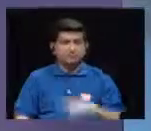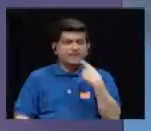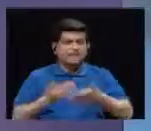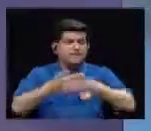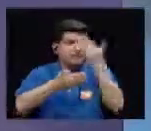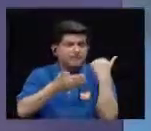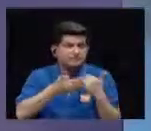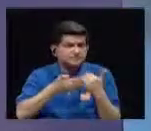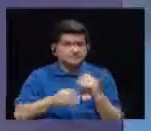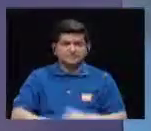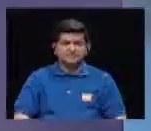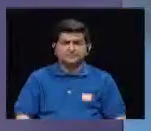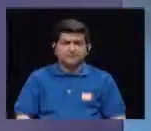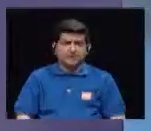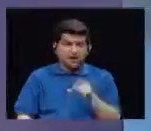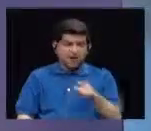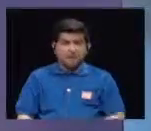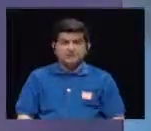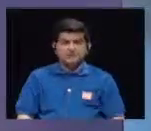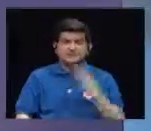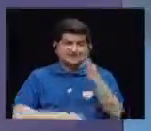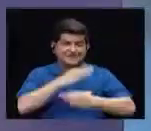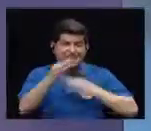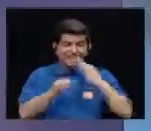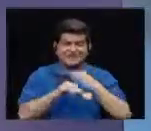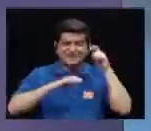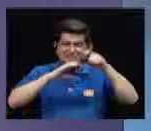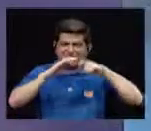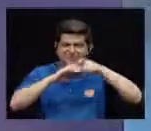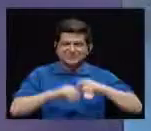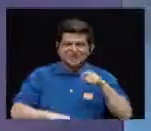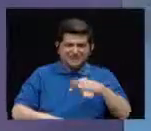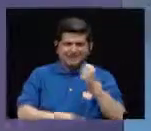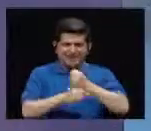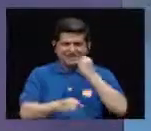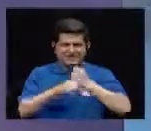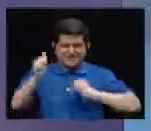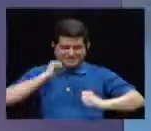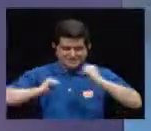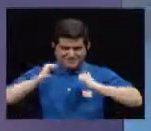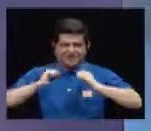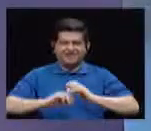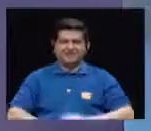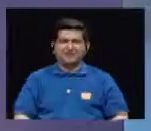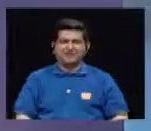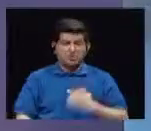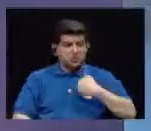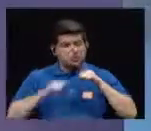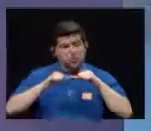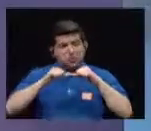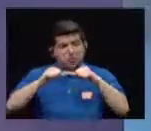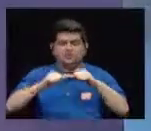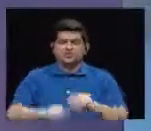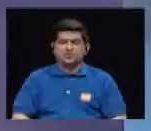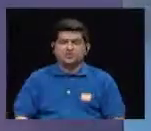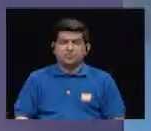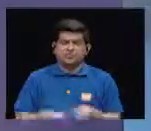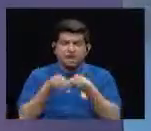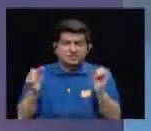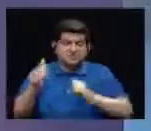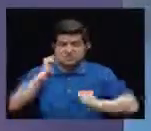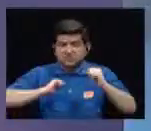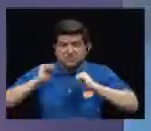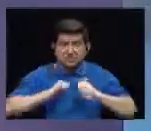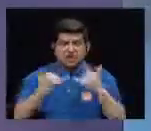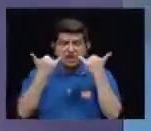les comentaba, es de que es muy cinematográfico este montaje. Entonces, sigo en eso, en lo que haya. Si no hay